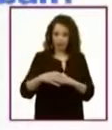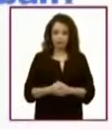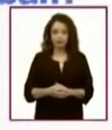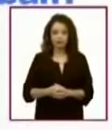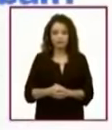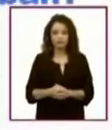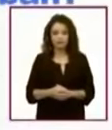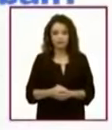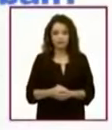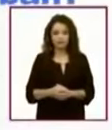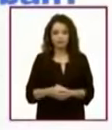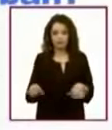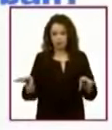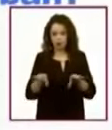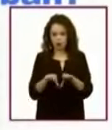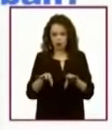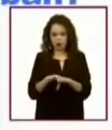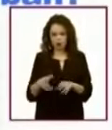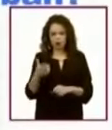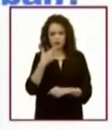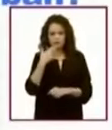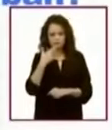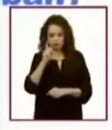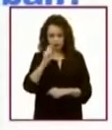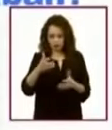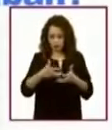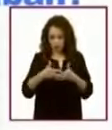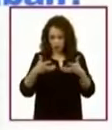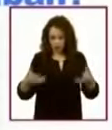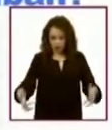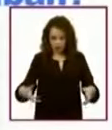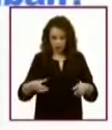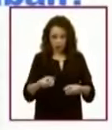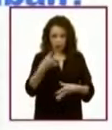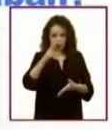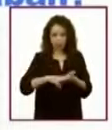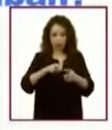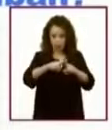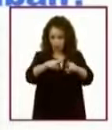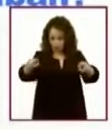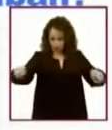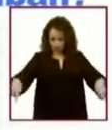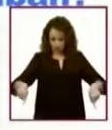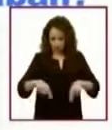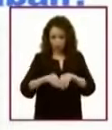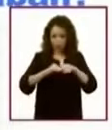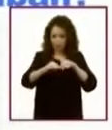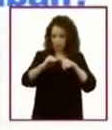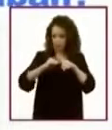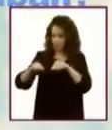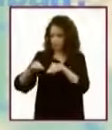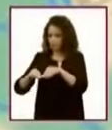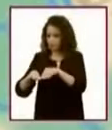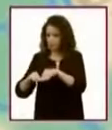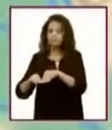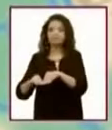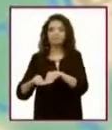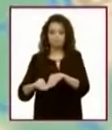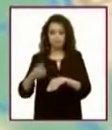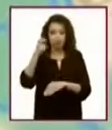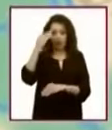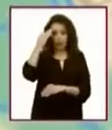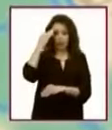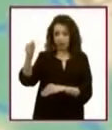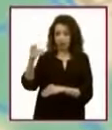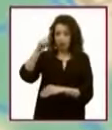¿Y cómo medían el perímetro de la tierra que poseían o de los campos que cultivaban? Los babilonios vivieron